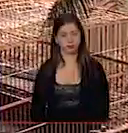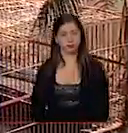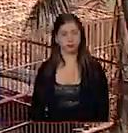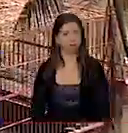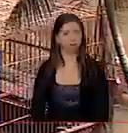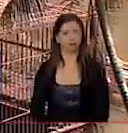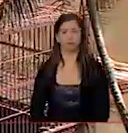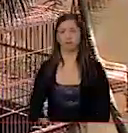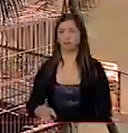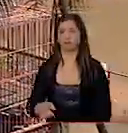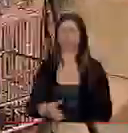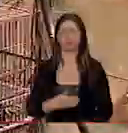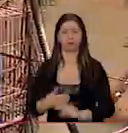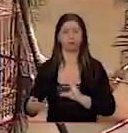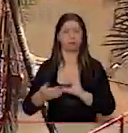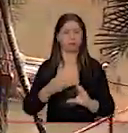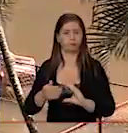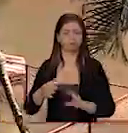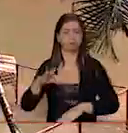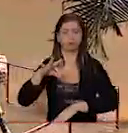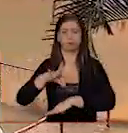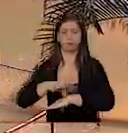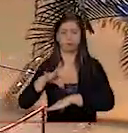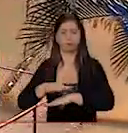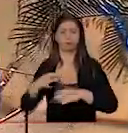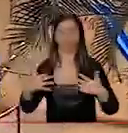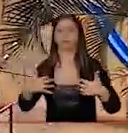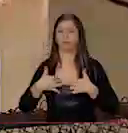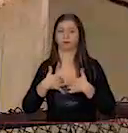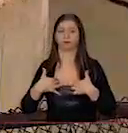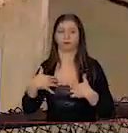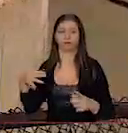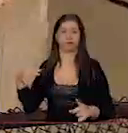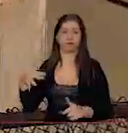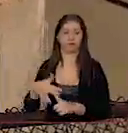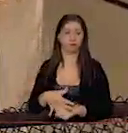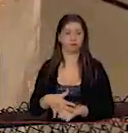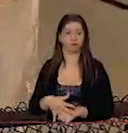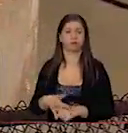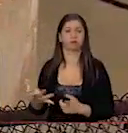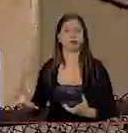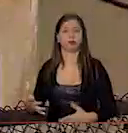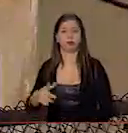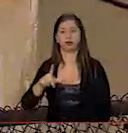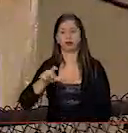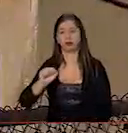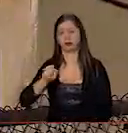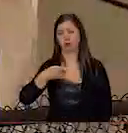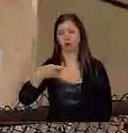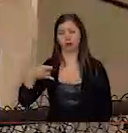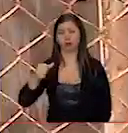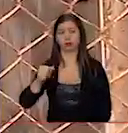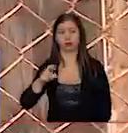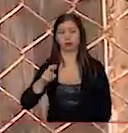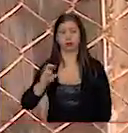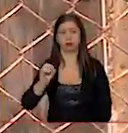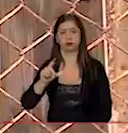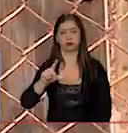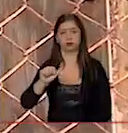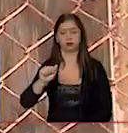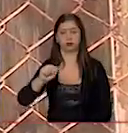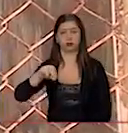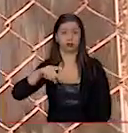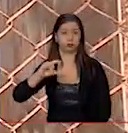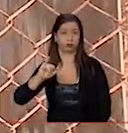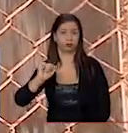Las inclemencias del tiempo perjudicaron a refugios animales en la capital del Valle. Uno de ellos es la Zarolandia, el cual alberga a varios